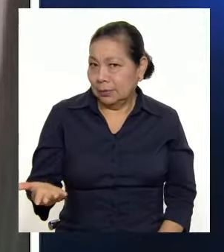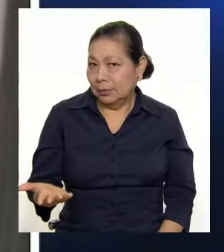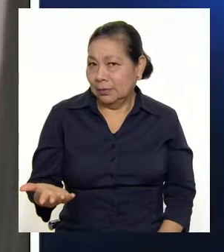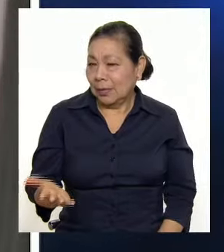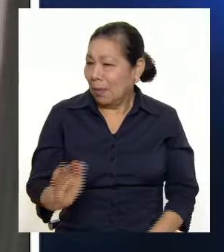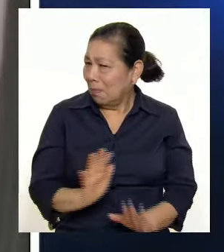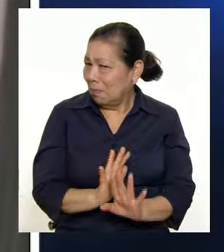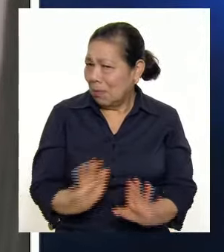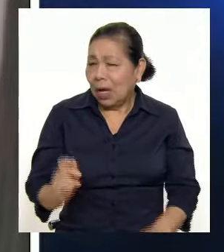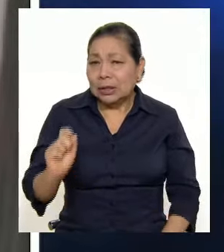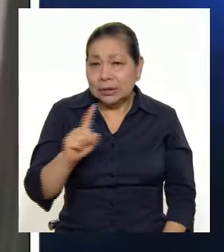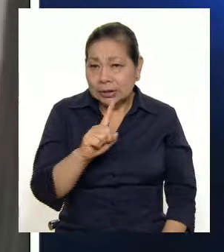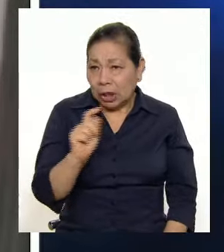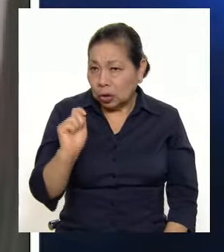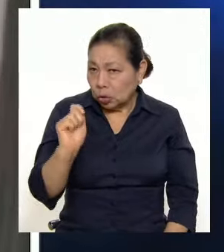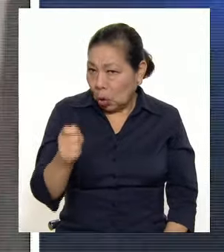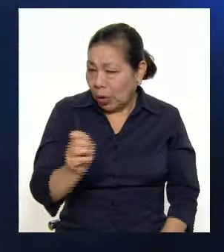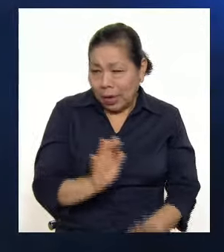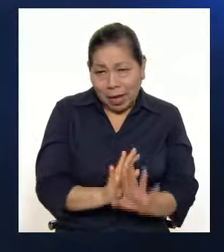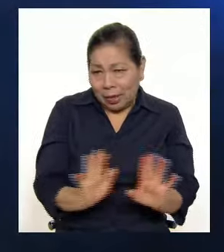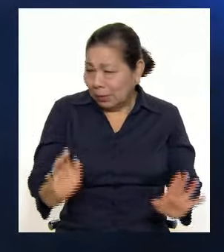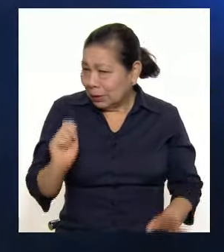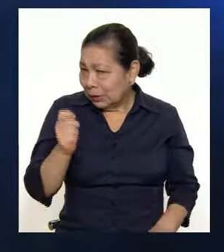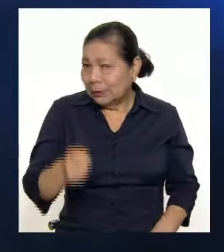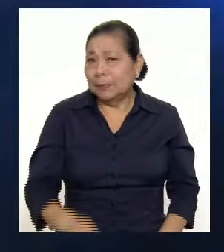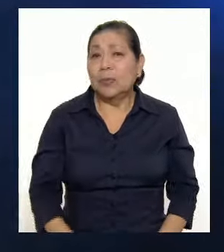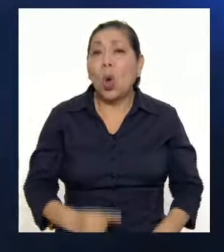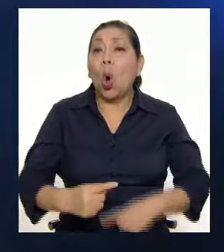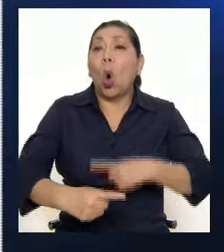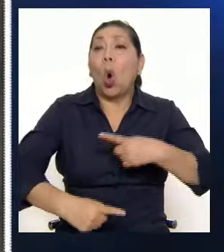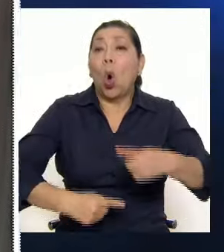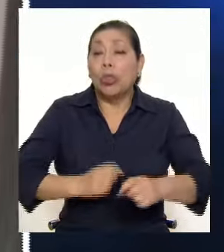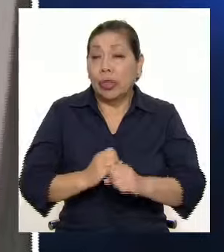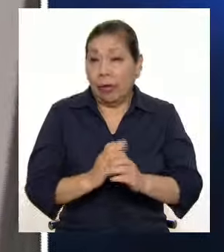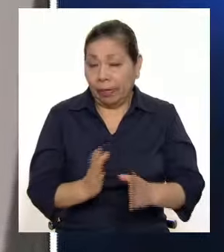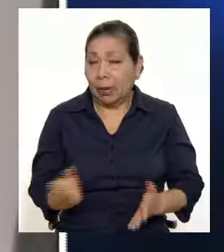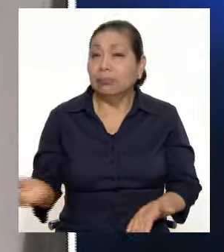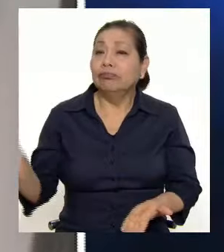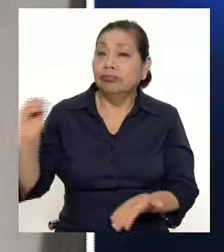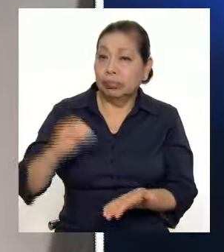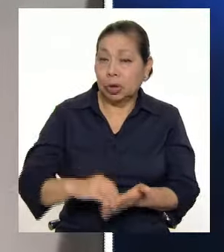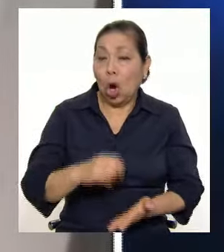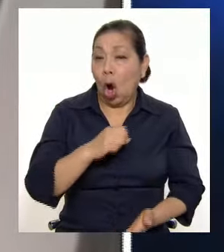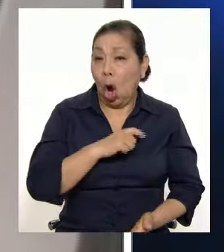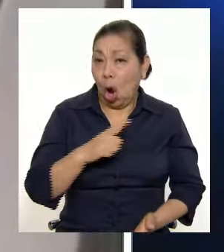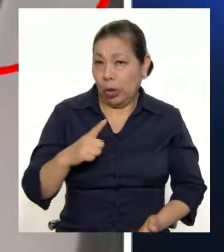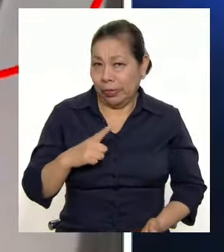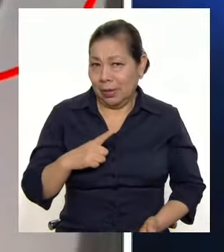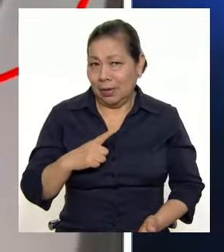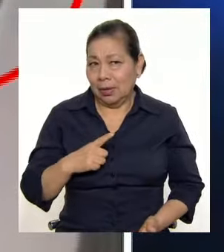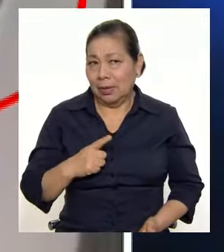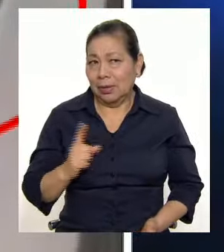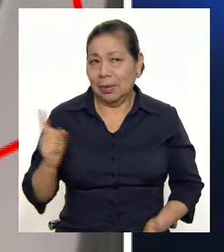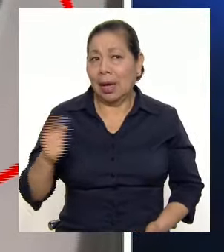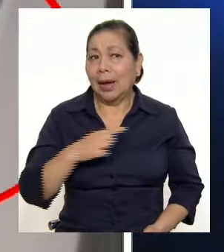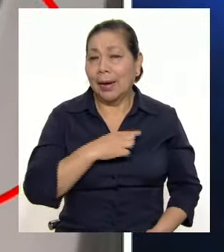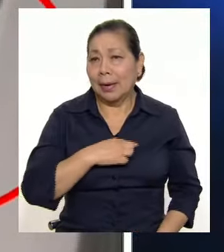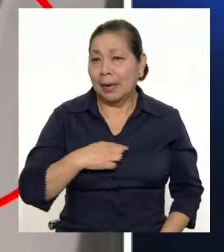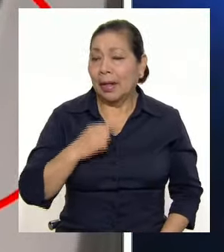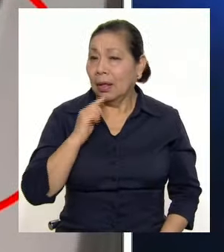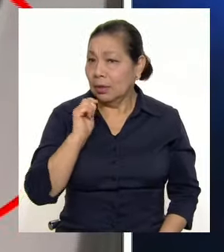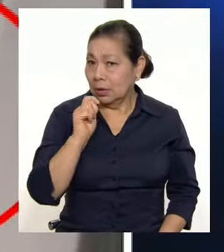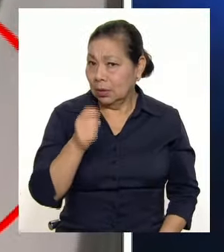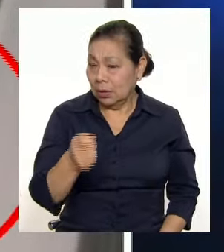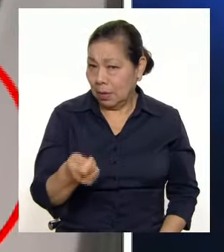no había más, le dieron 100 soles todo lo que había. Al día siguiente, el administrador del hotel encuentra la supuesta cadena. Se